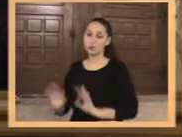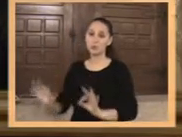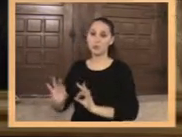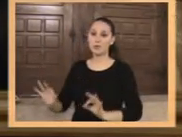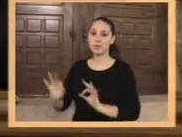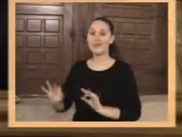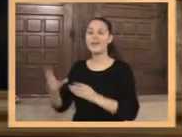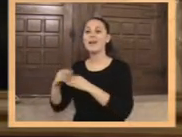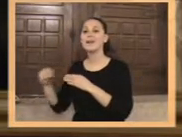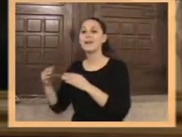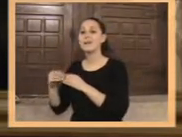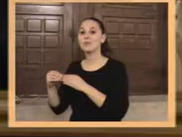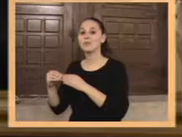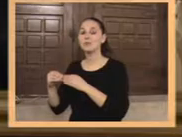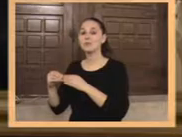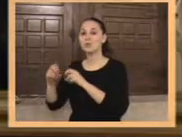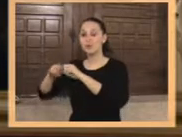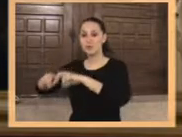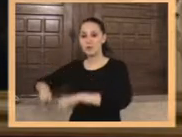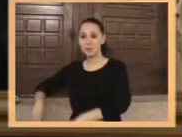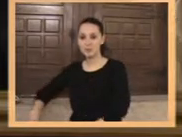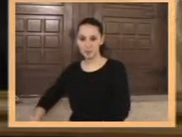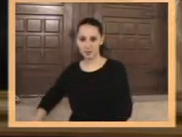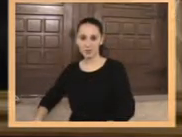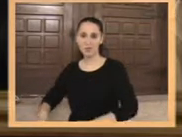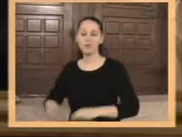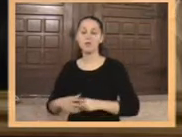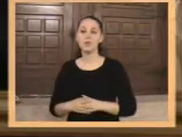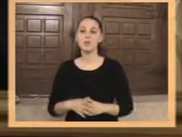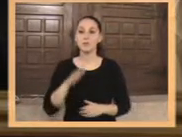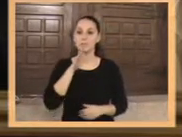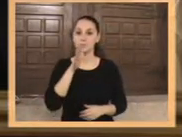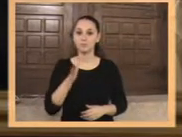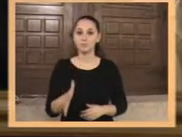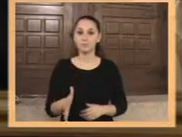en parte, ¿no?, a la que precisamente se refiere este dictamen,